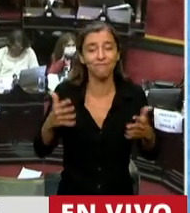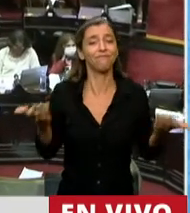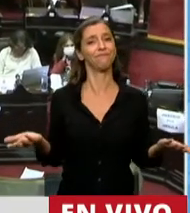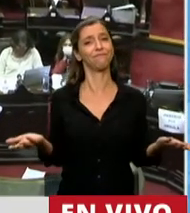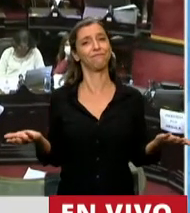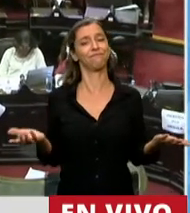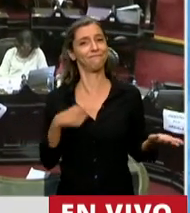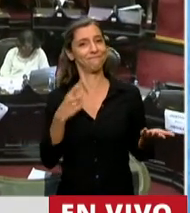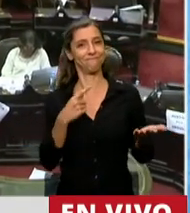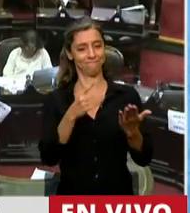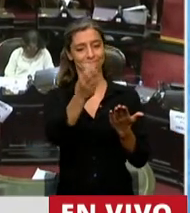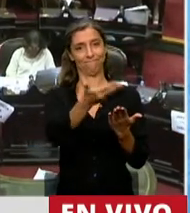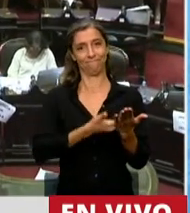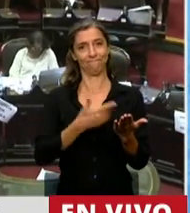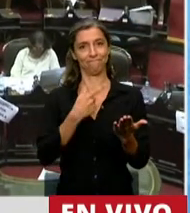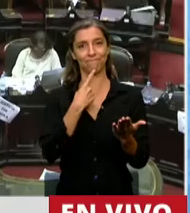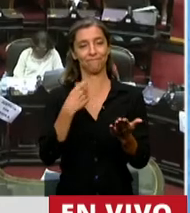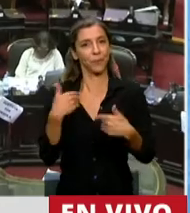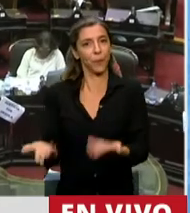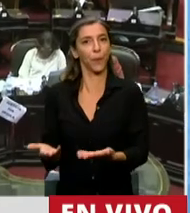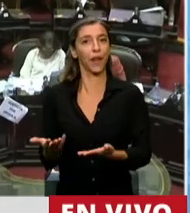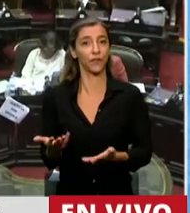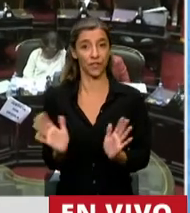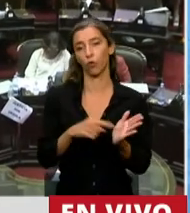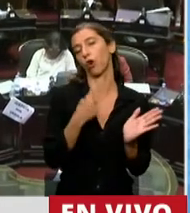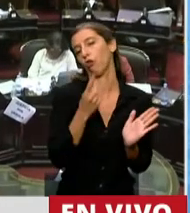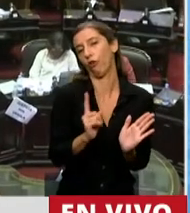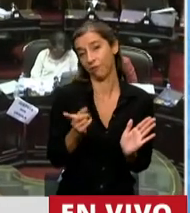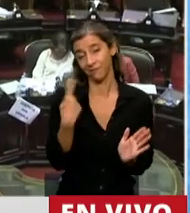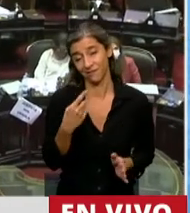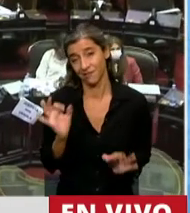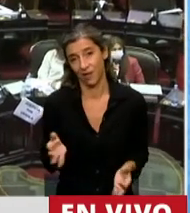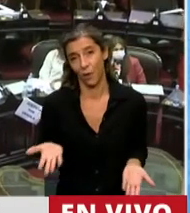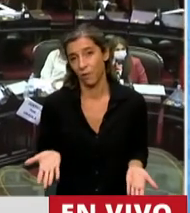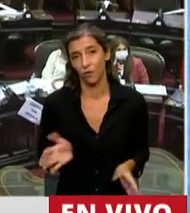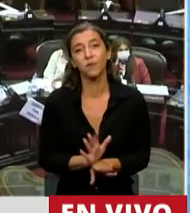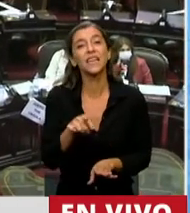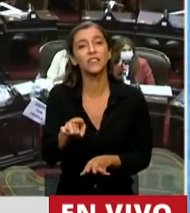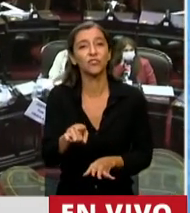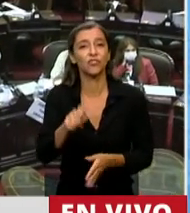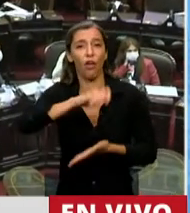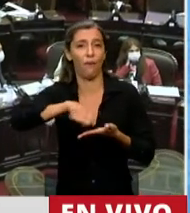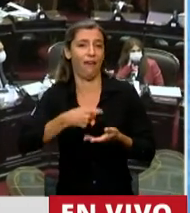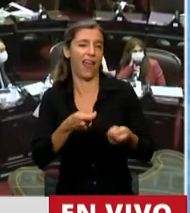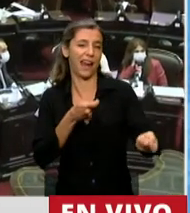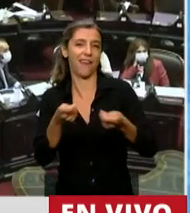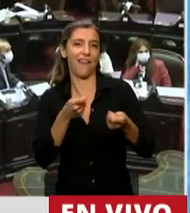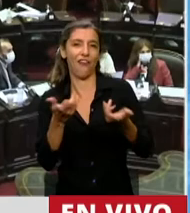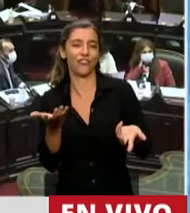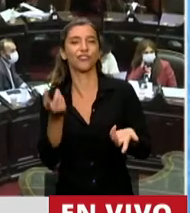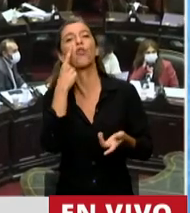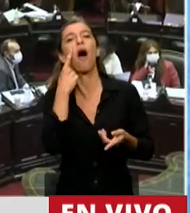concreto, no se lo dice, pero le ponemos nombre nosotros, es el negocio inmobiliario. A las torres, al metro